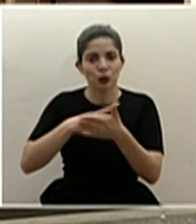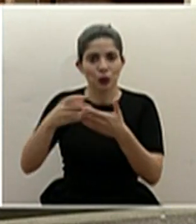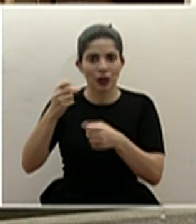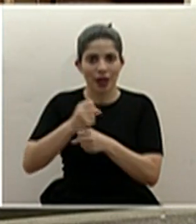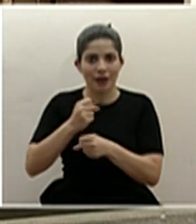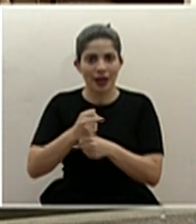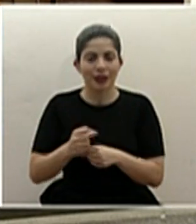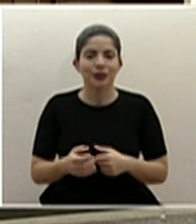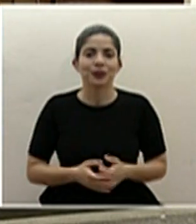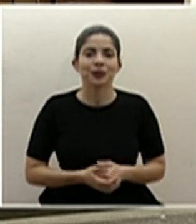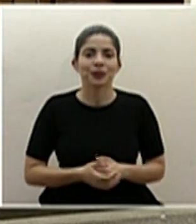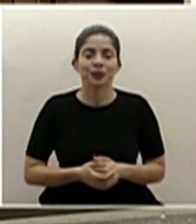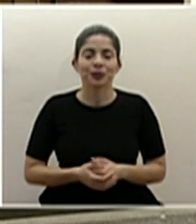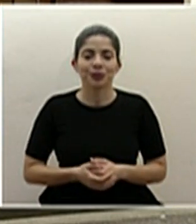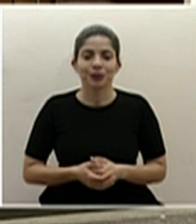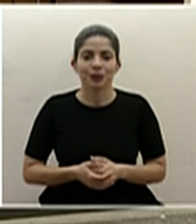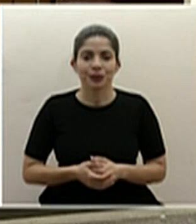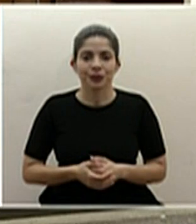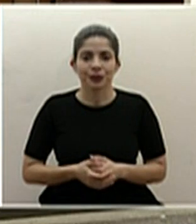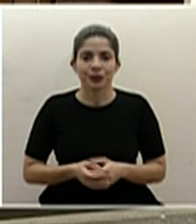trabajo.